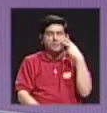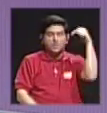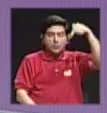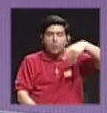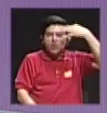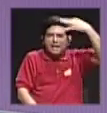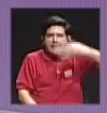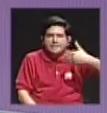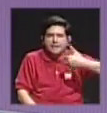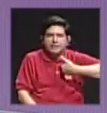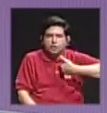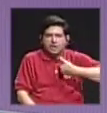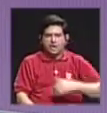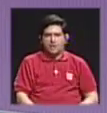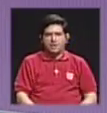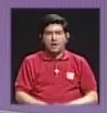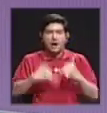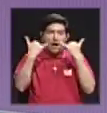la posición